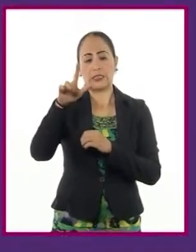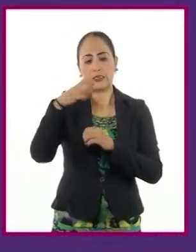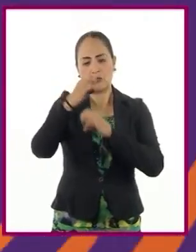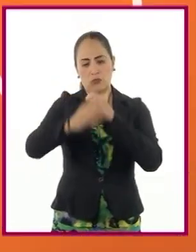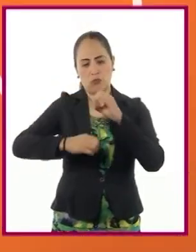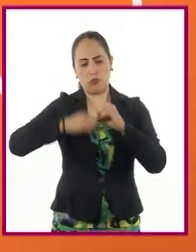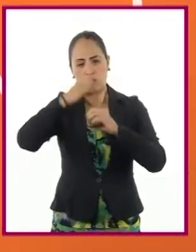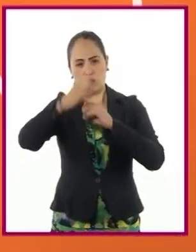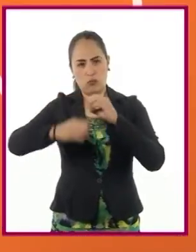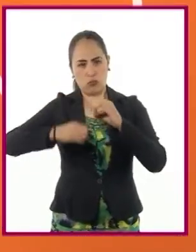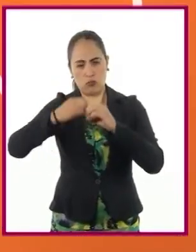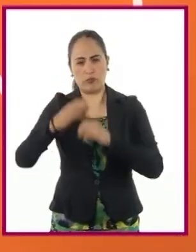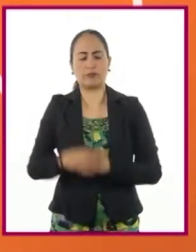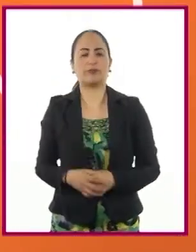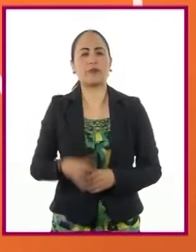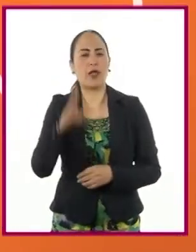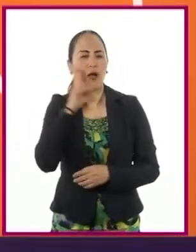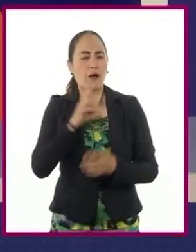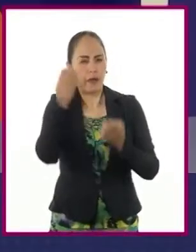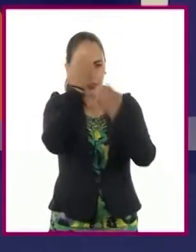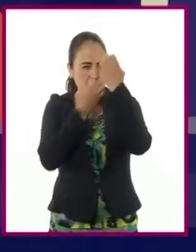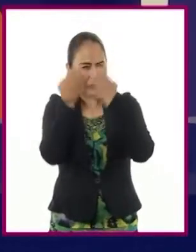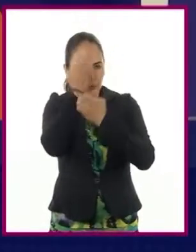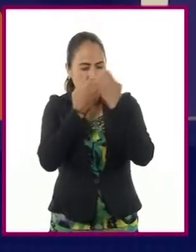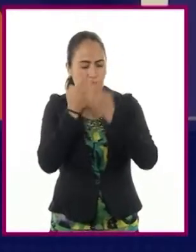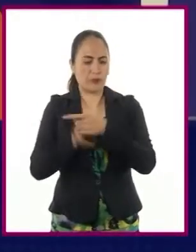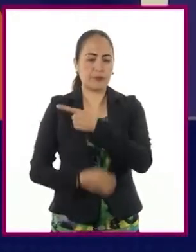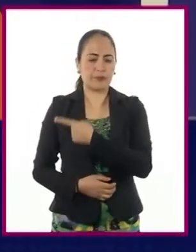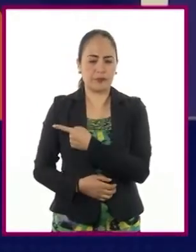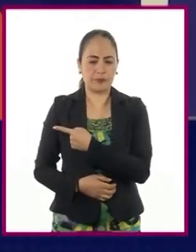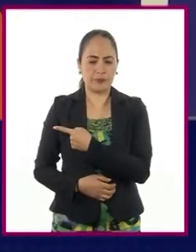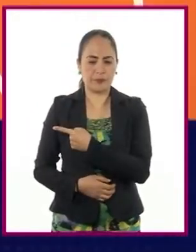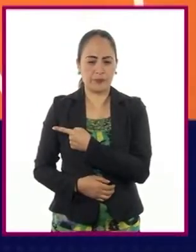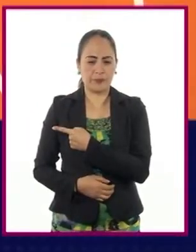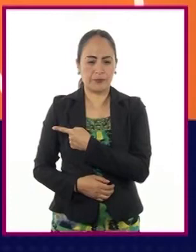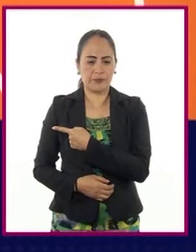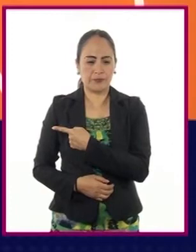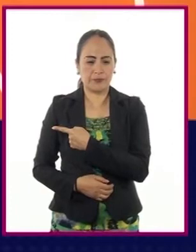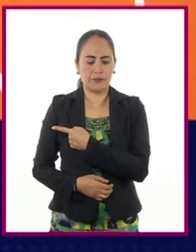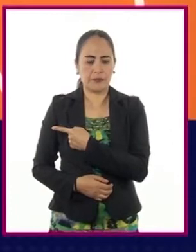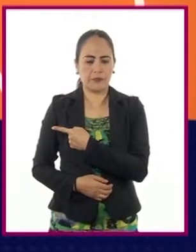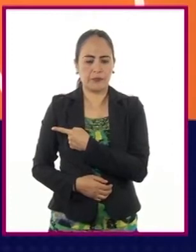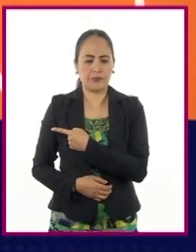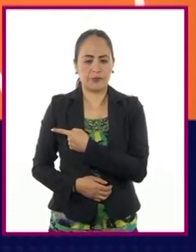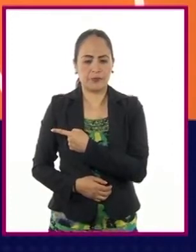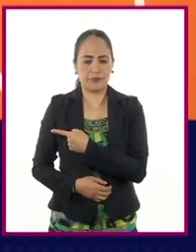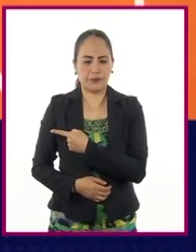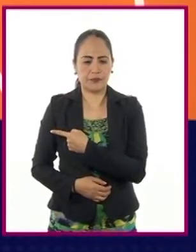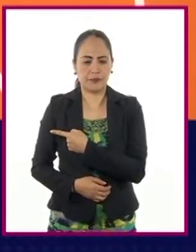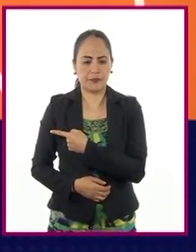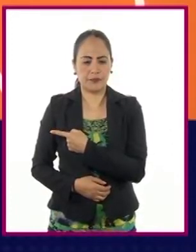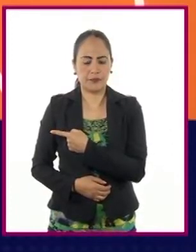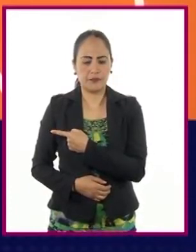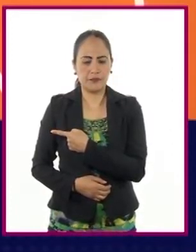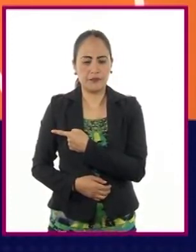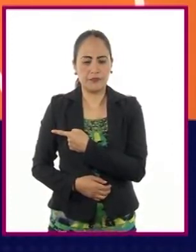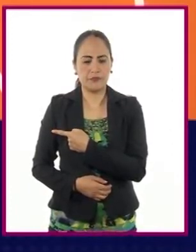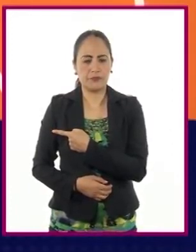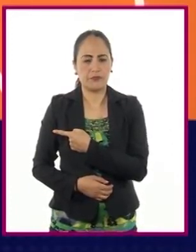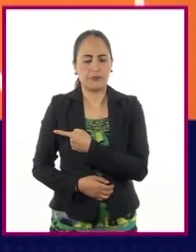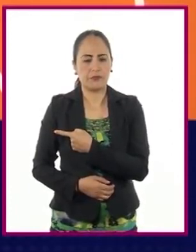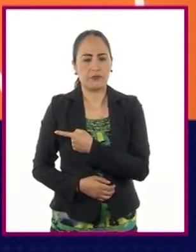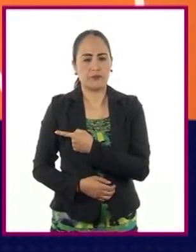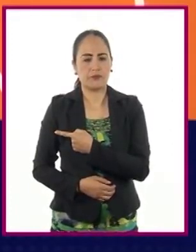valencia. Analicemos las siguientes preguntas. ¿Qué es más fácil para el sodio? ¿Ganar 7 electrones de valencia